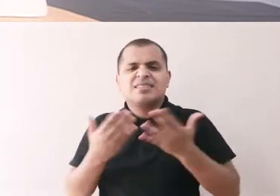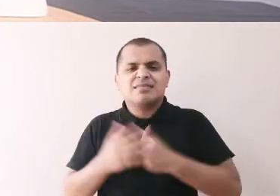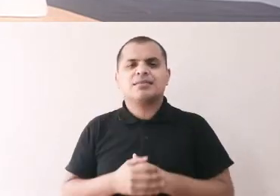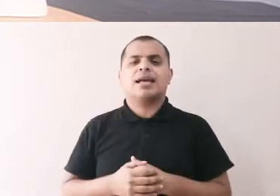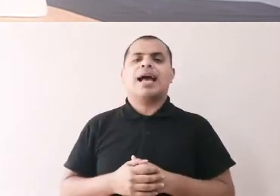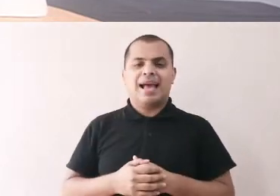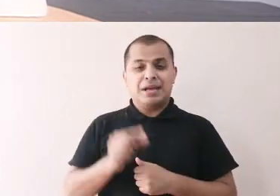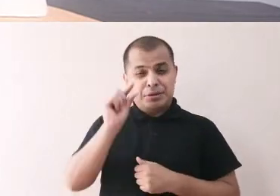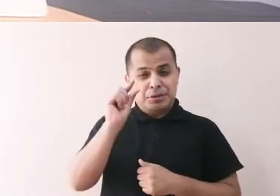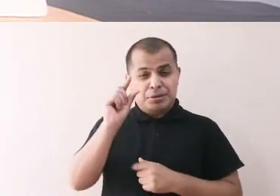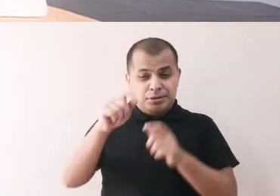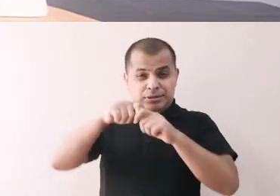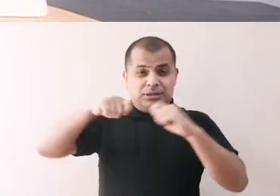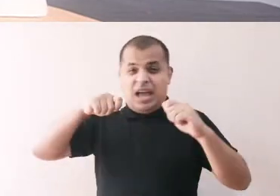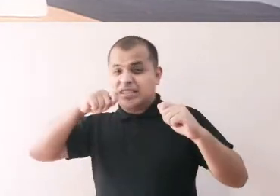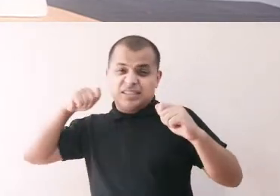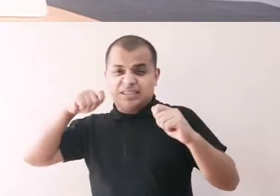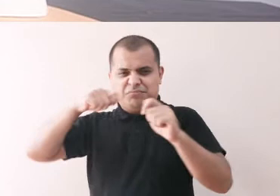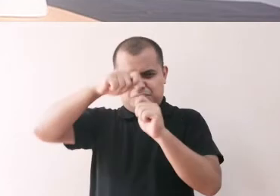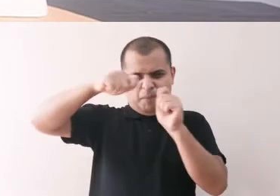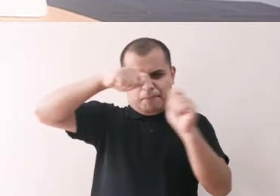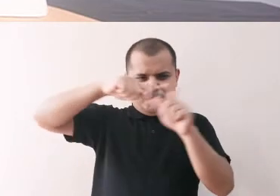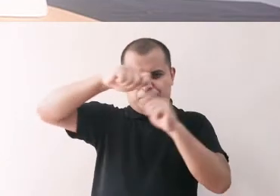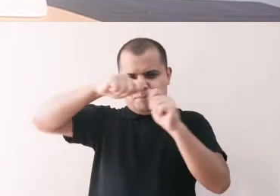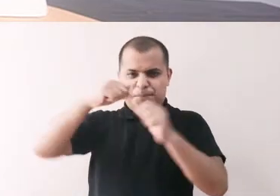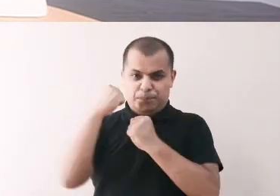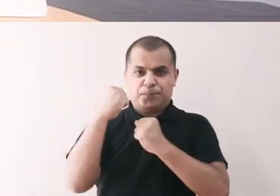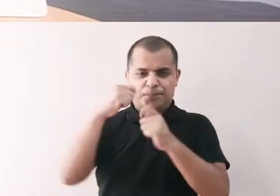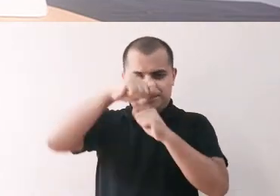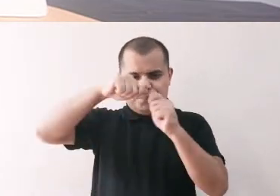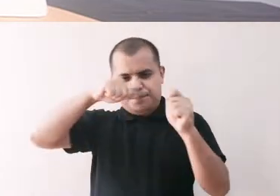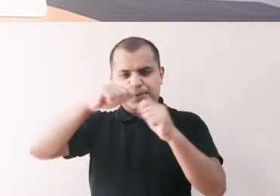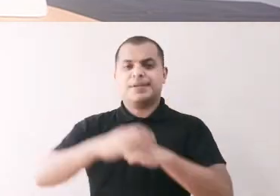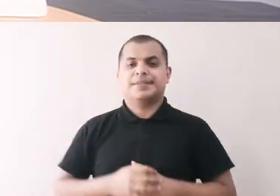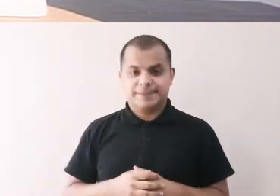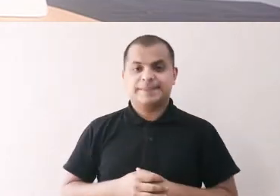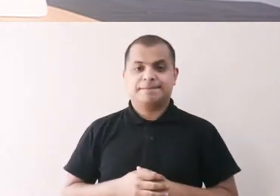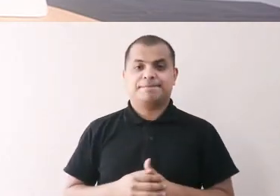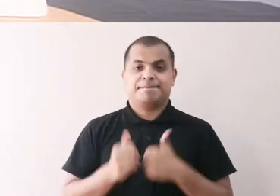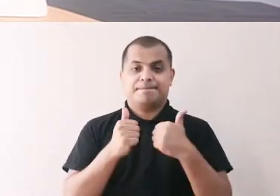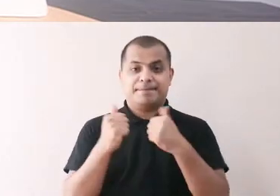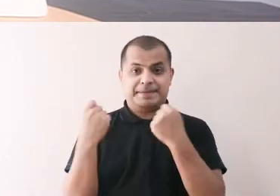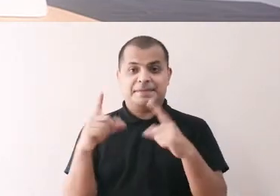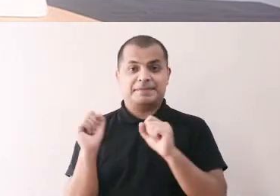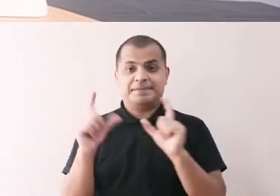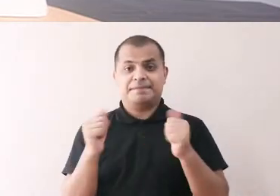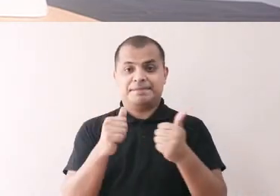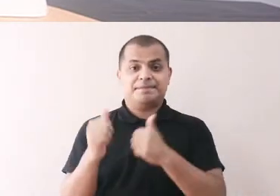hacer? Vamos a poner un poquito más de cinta para que esté bien, pero bien reforzado. Muy bien, ahí